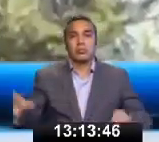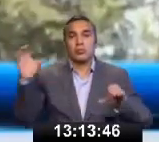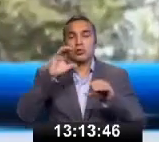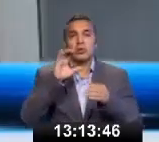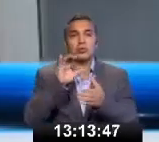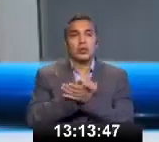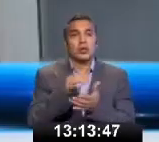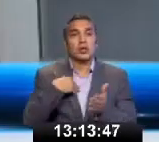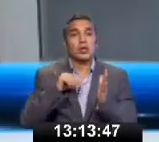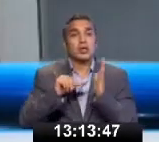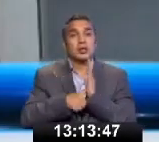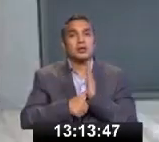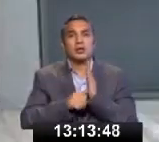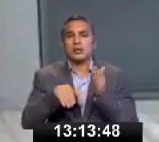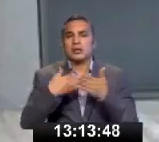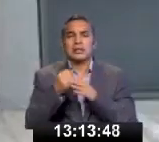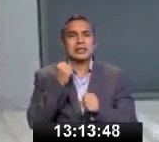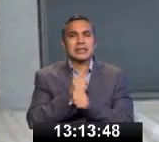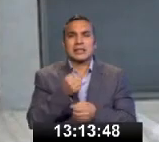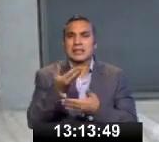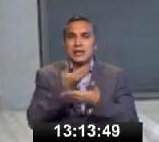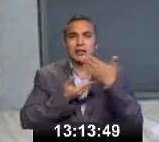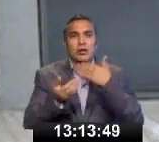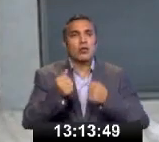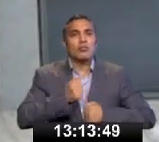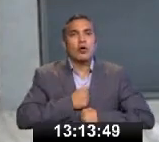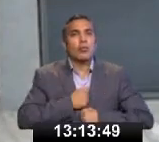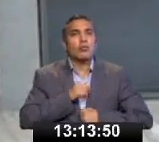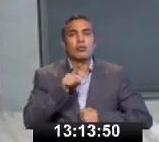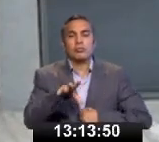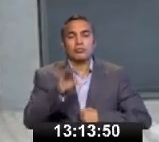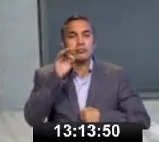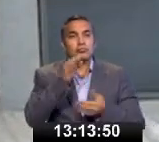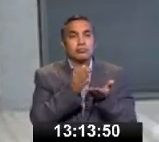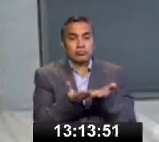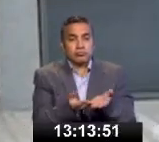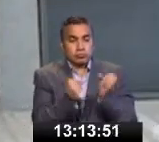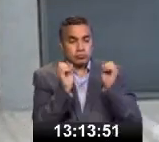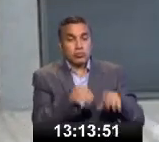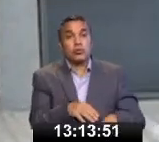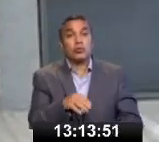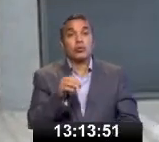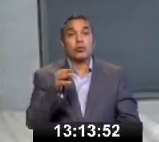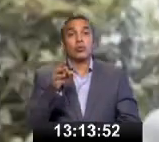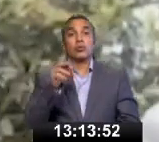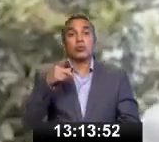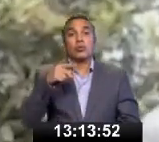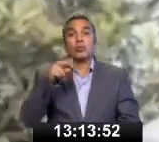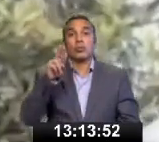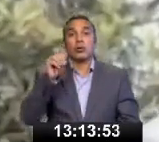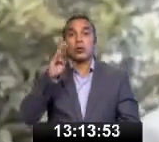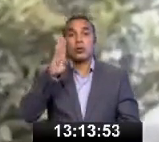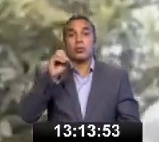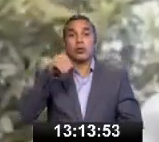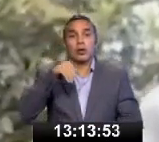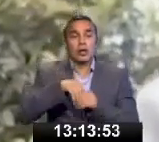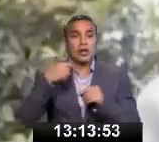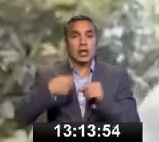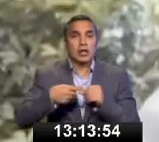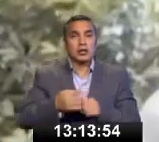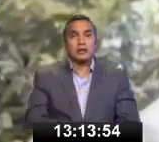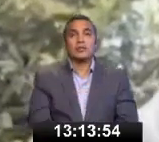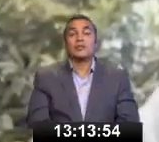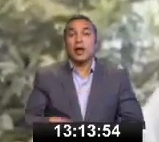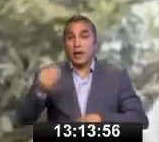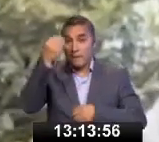porque tenía la cédula ahí. Hizo todo por devolver las pertenencias que encontró en el suelo en el sector de Puembo, en Quito. Estos son valores que vienen desde